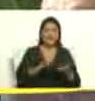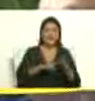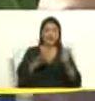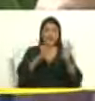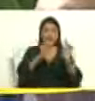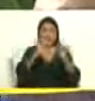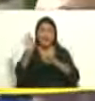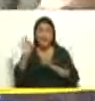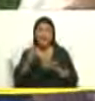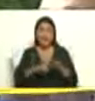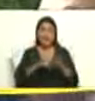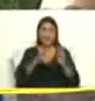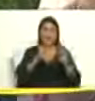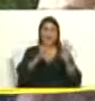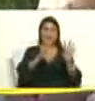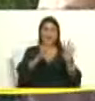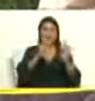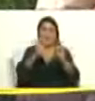70